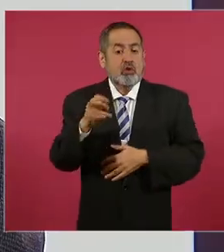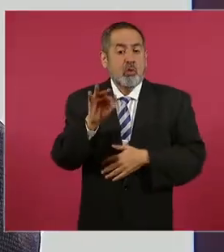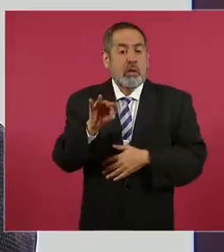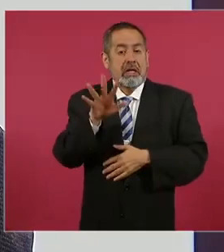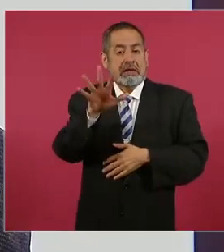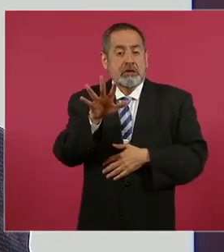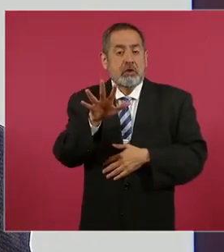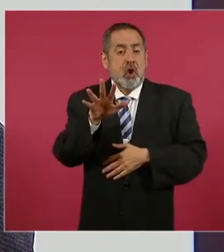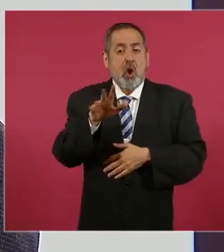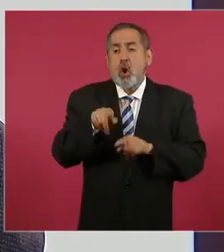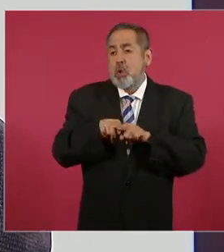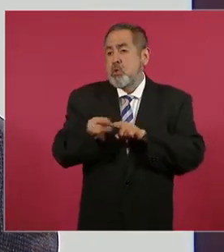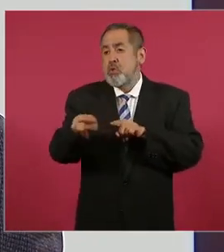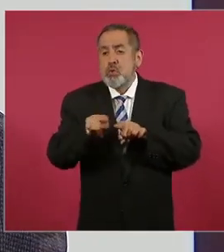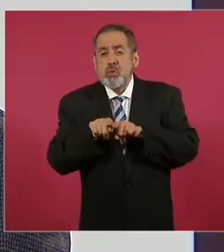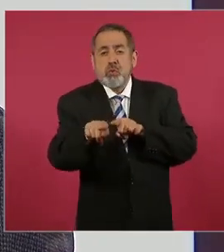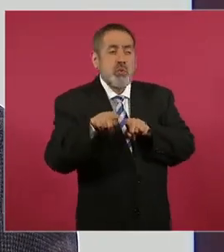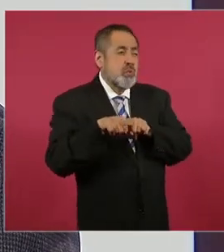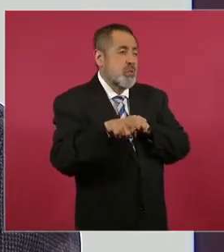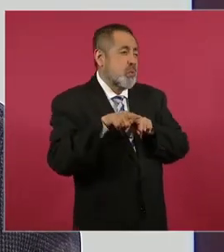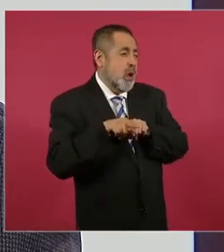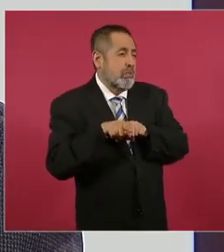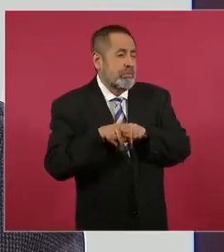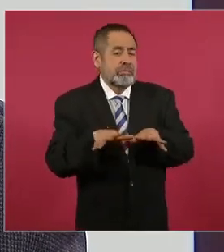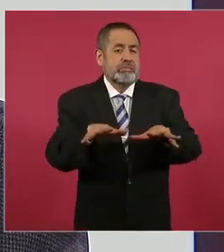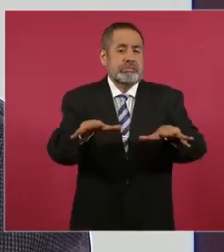fibra óptica, lo que significará